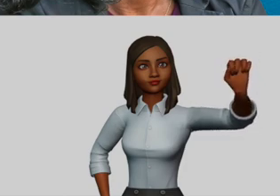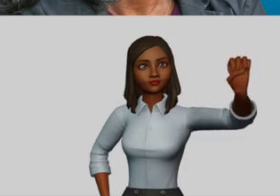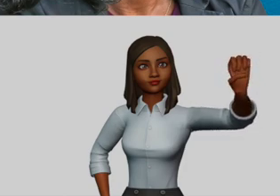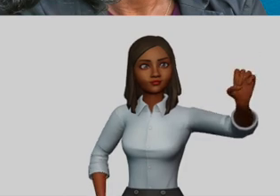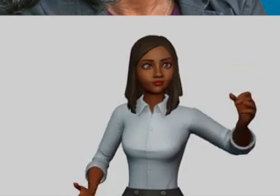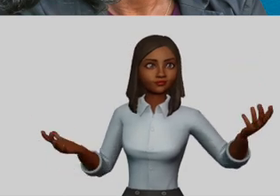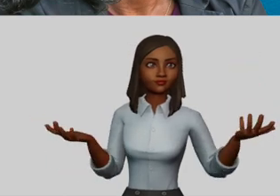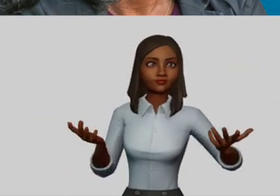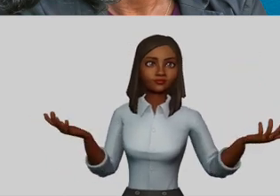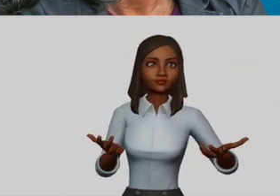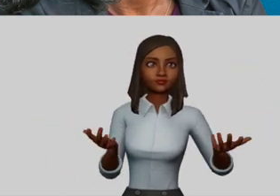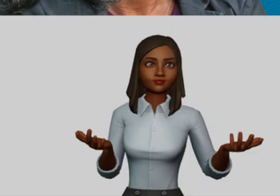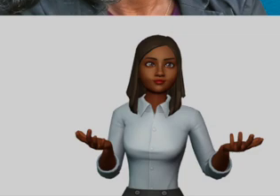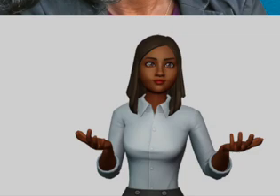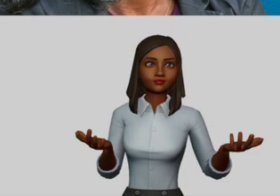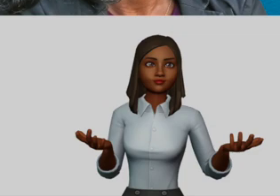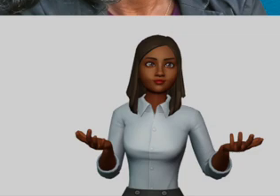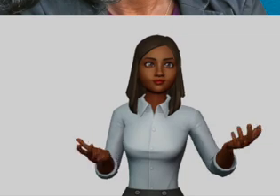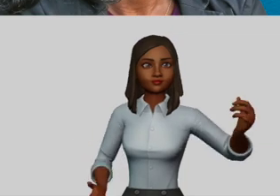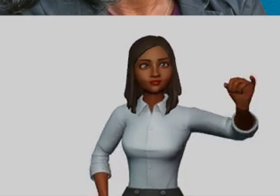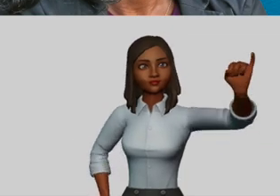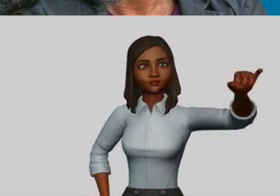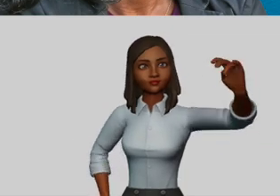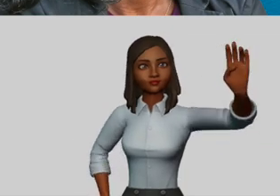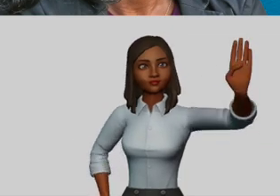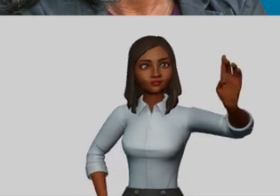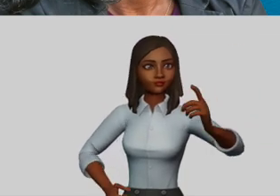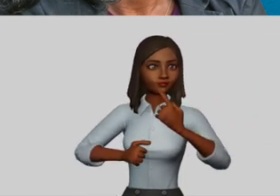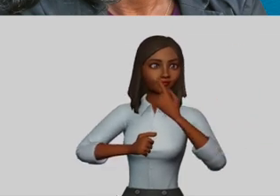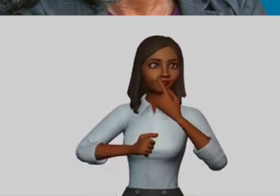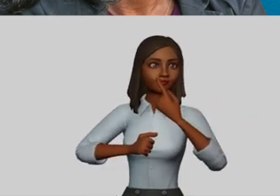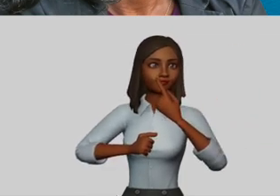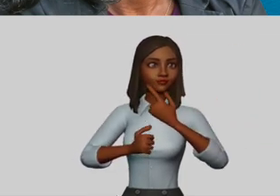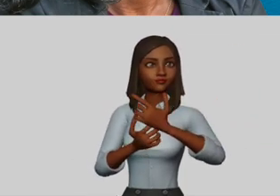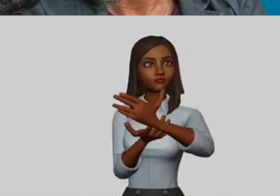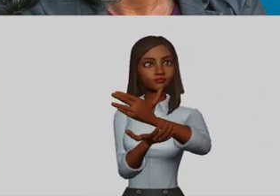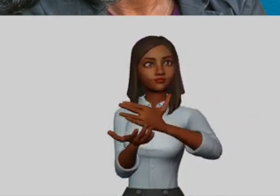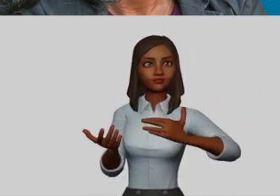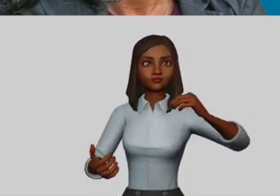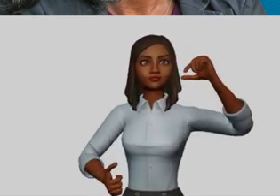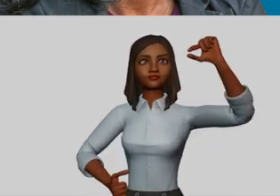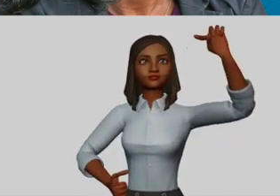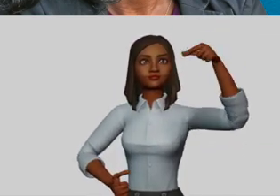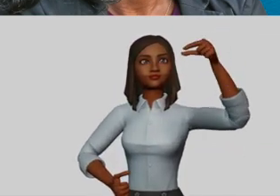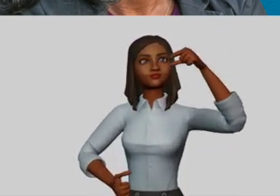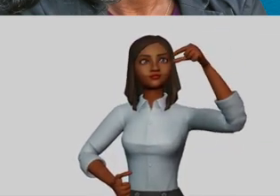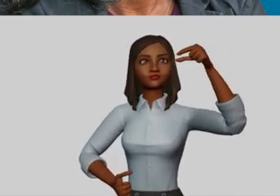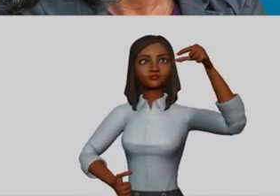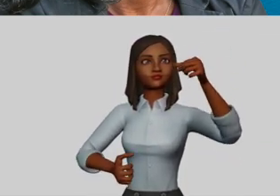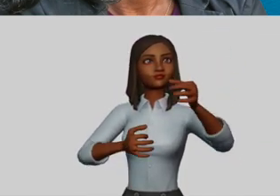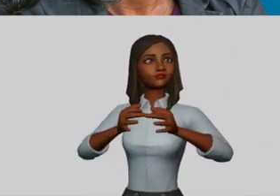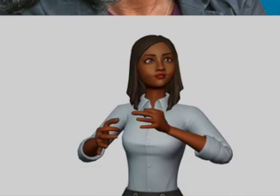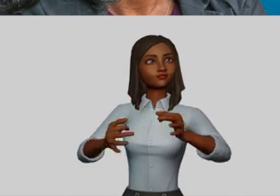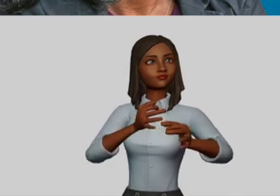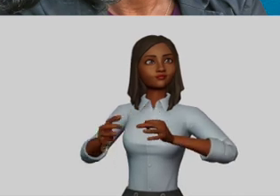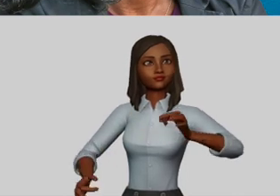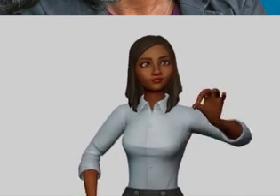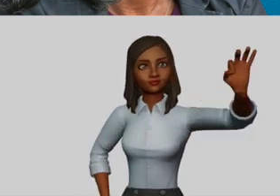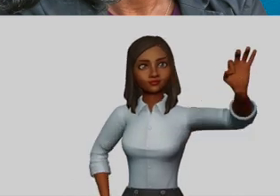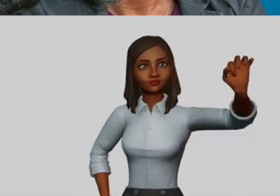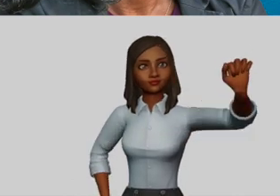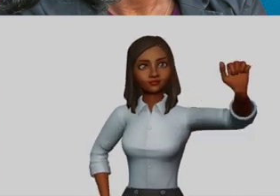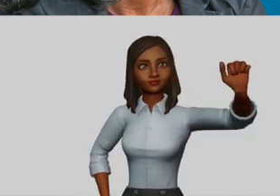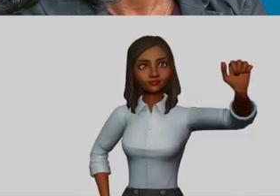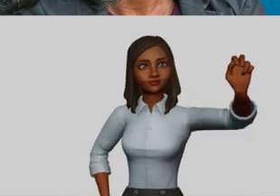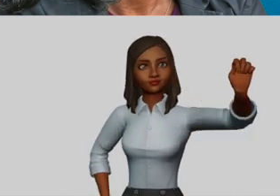Mae no estaba discriminando a grupos protegidos. Entonces, mi